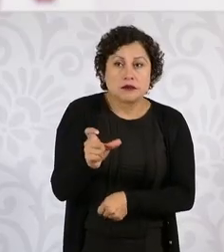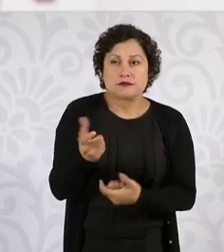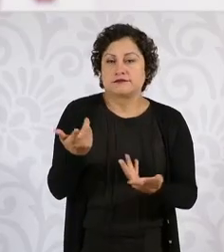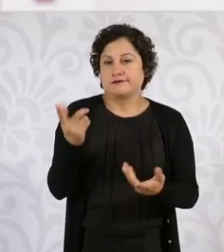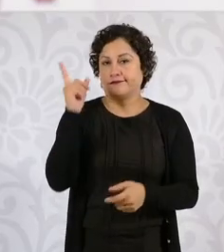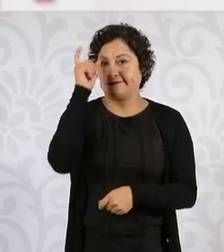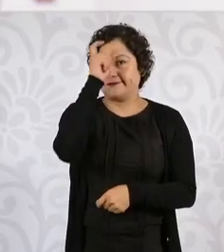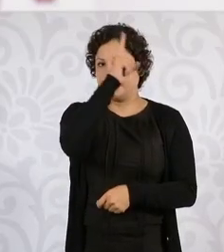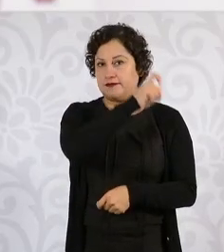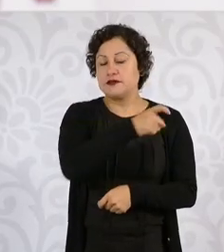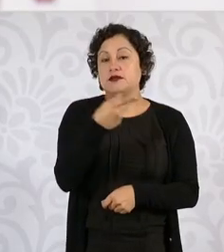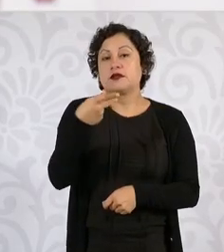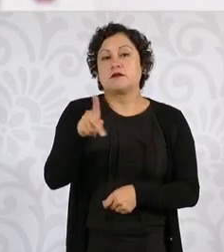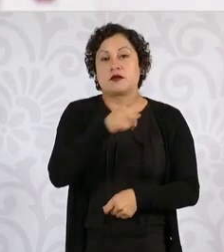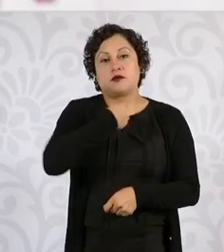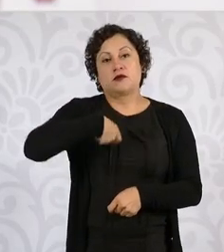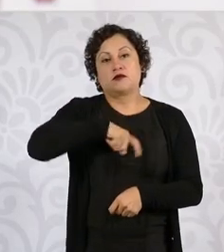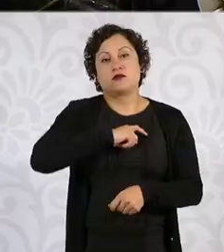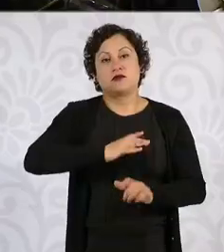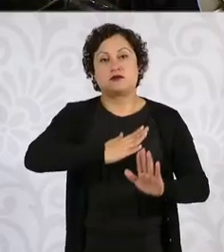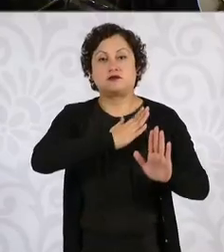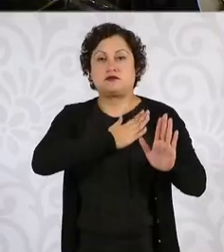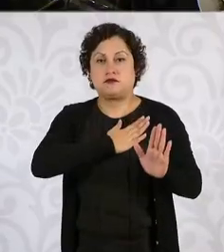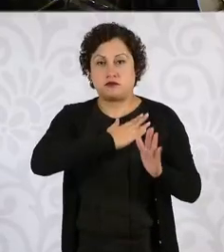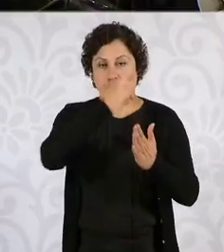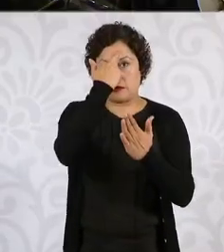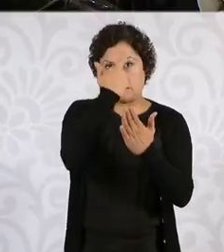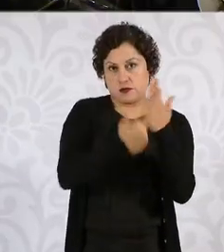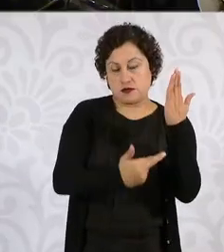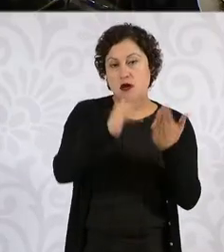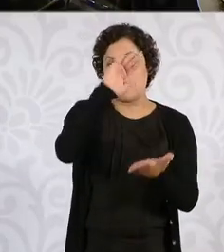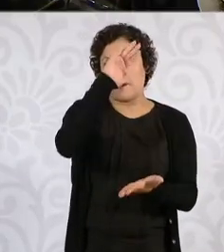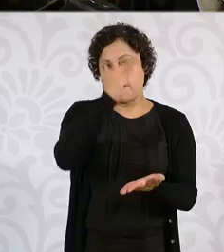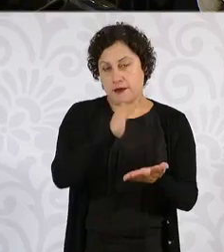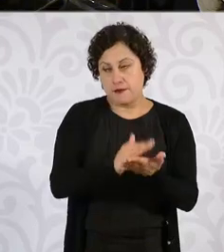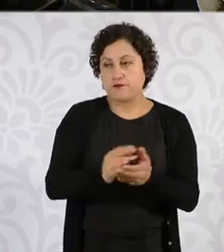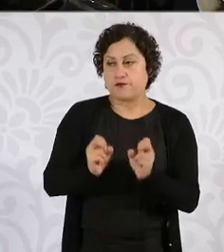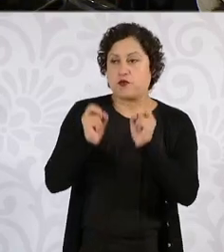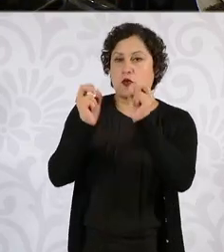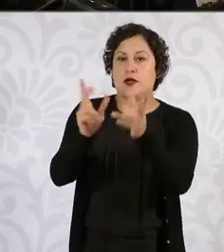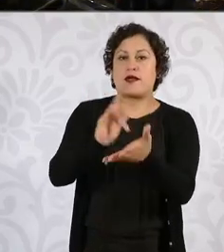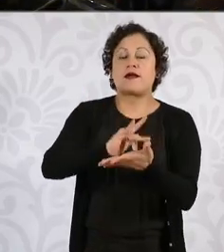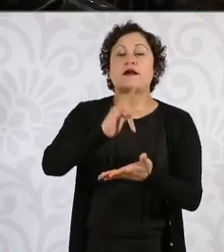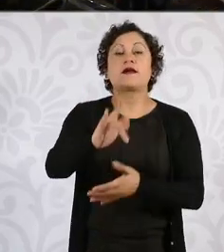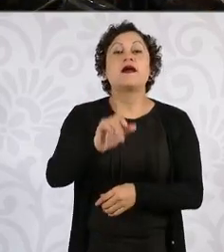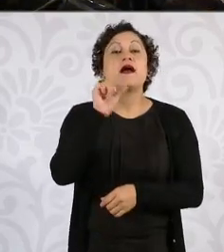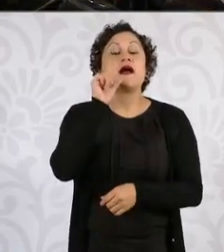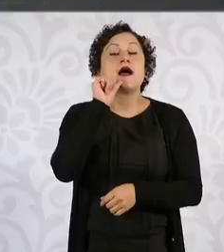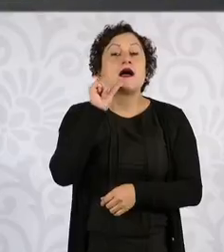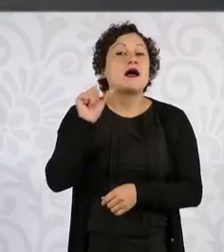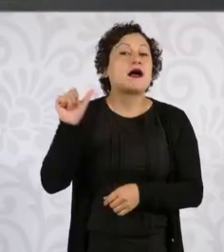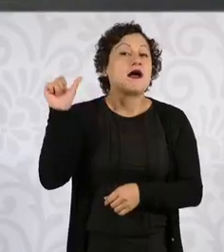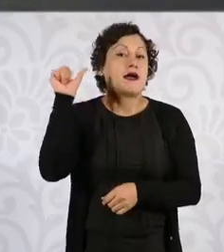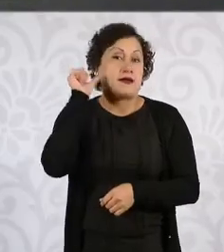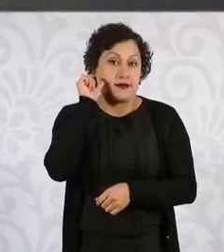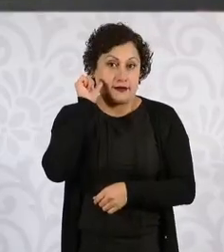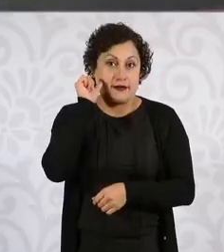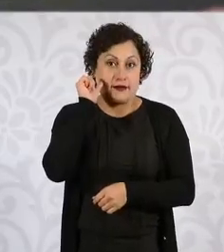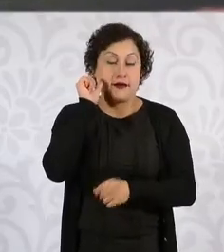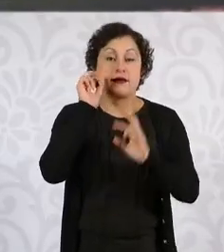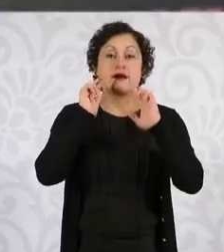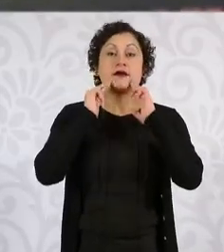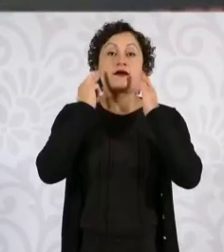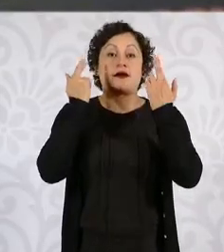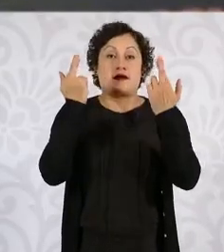que disminuyan los índices delictivos. Ok, presidenta, gracias. El día de ayer hubo una reunión de manera